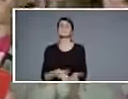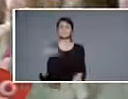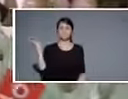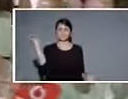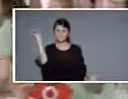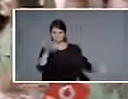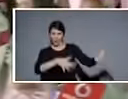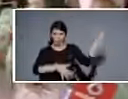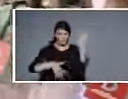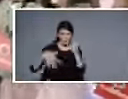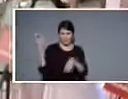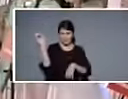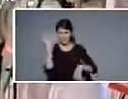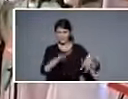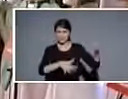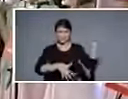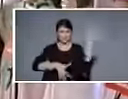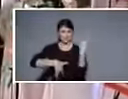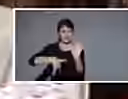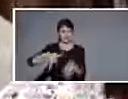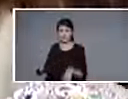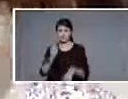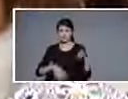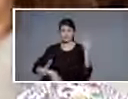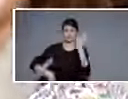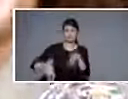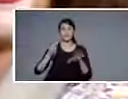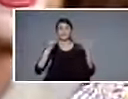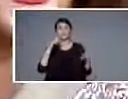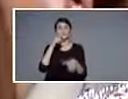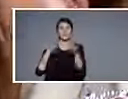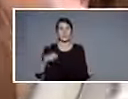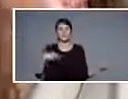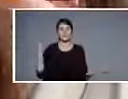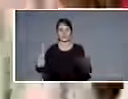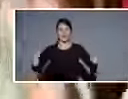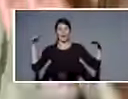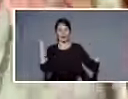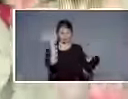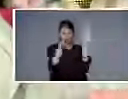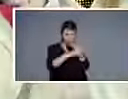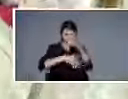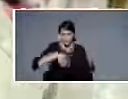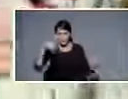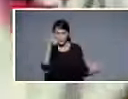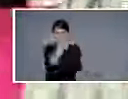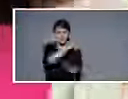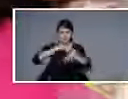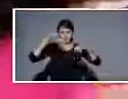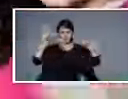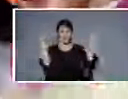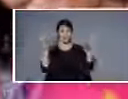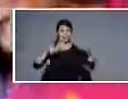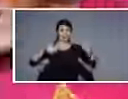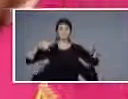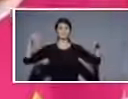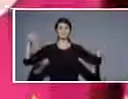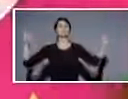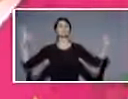Salagadula, chachicomula, bibidiba, bibidú. Siete palabras de magia que son dividiba, bibidiba, bibidiba,